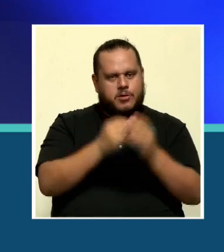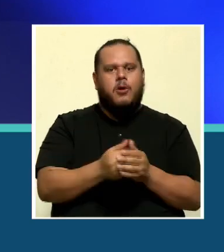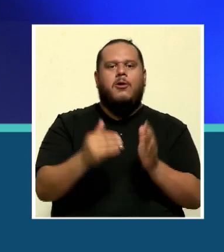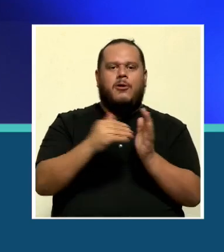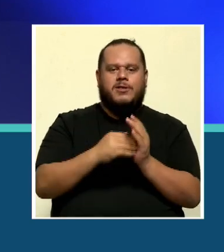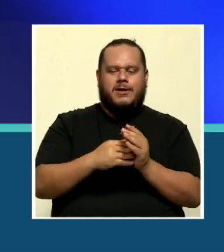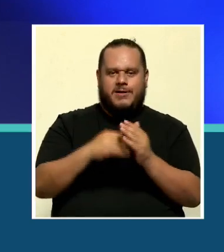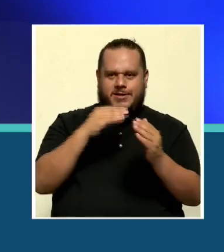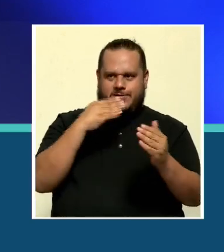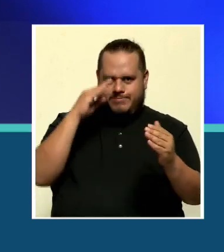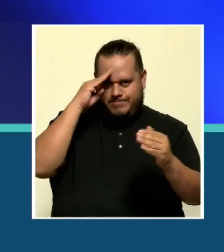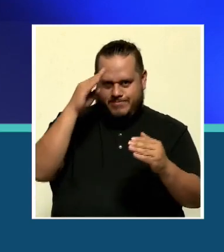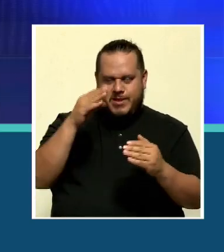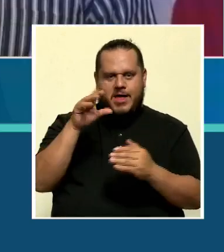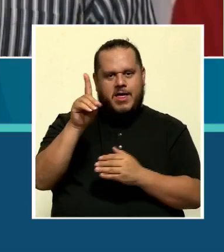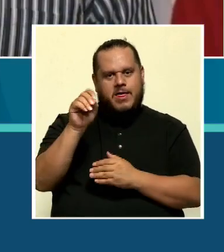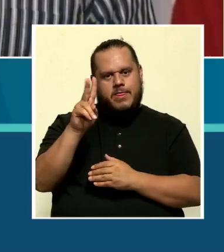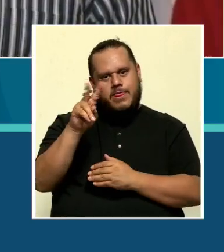David?